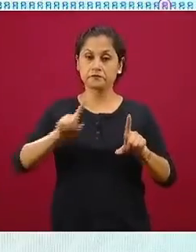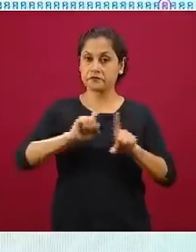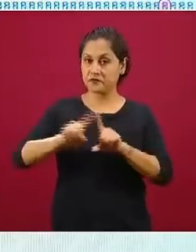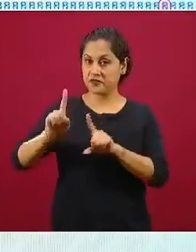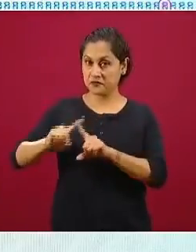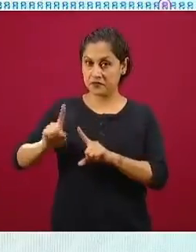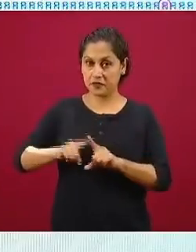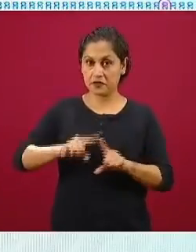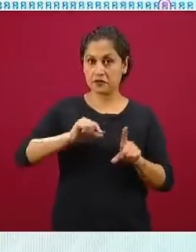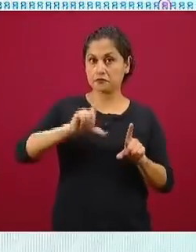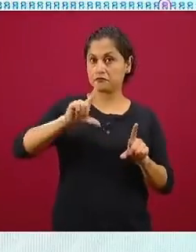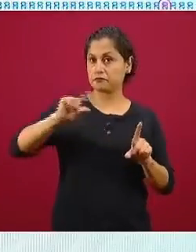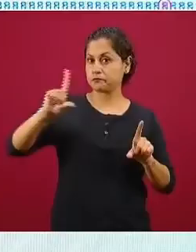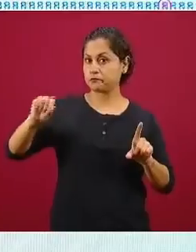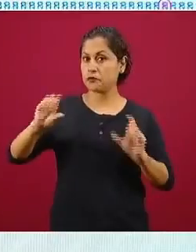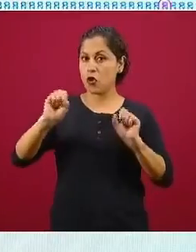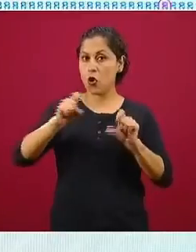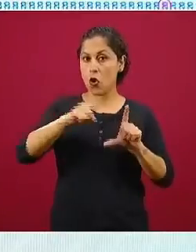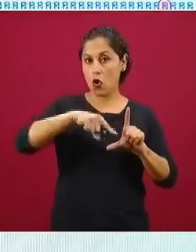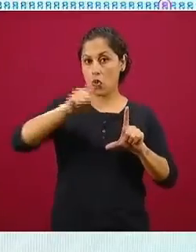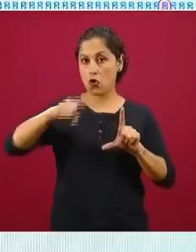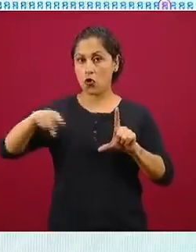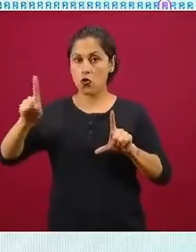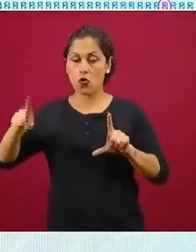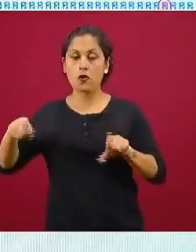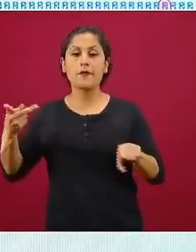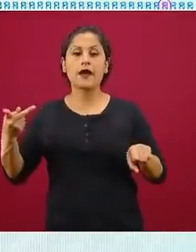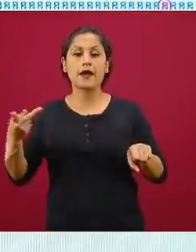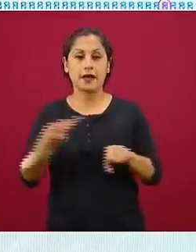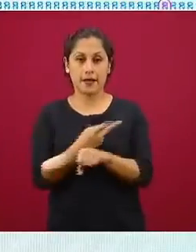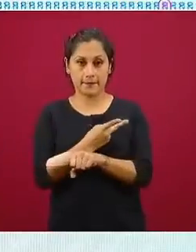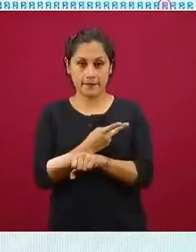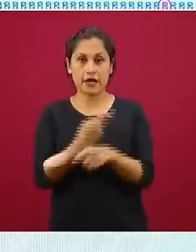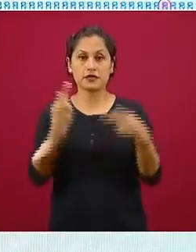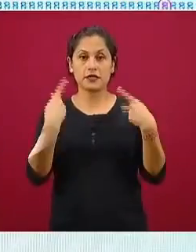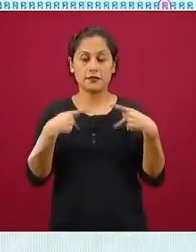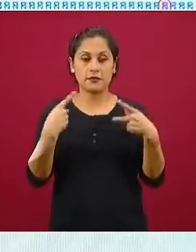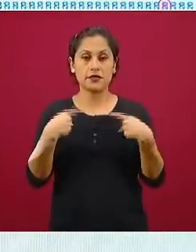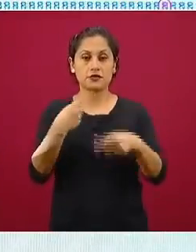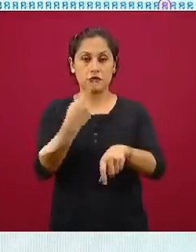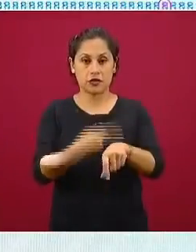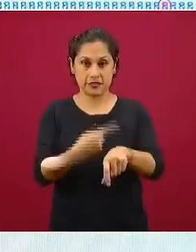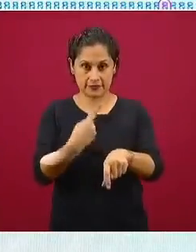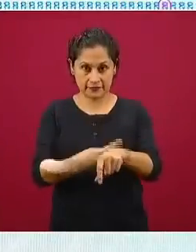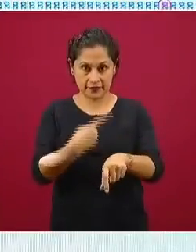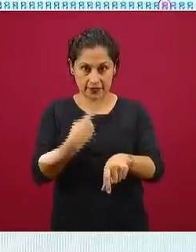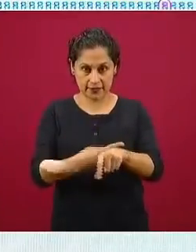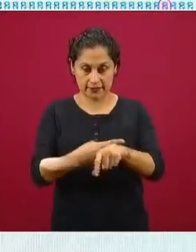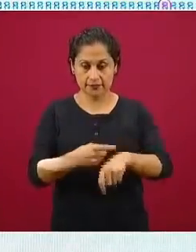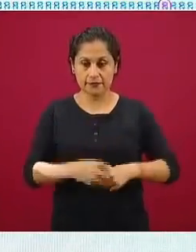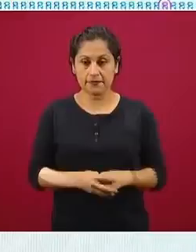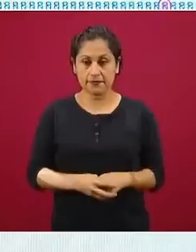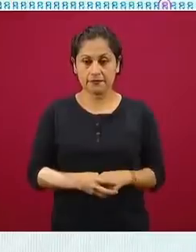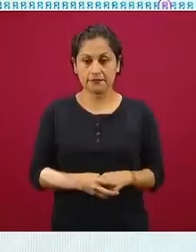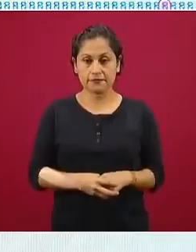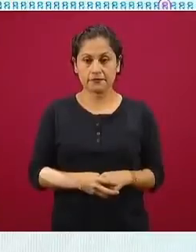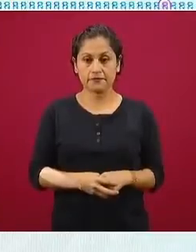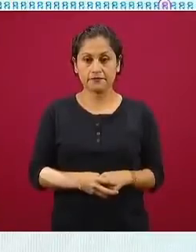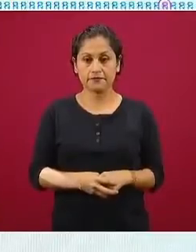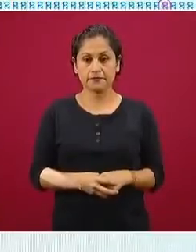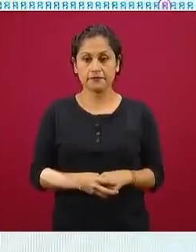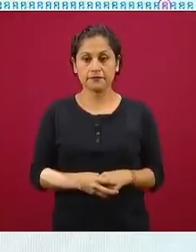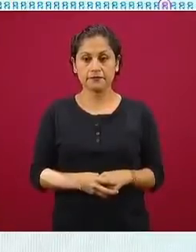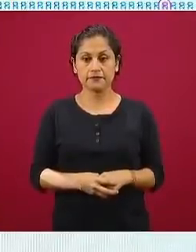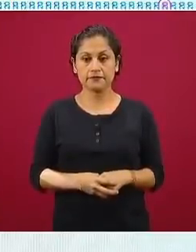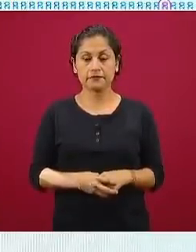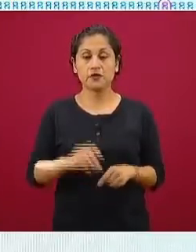columnas, está el número de eventos de interés. En esta situación concreta es casos. Y cuando lleguen las otras